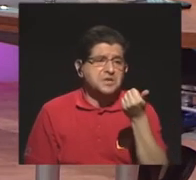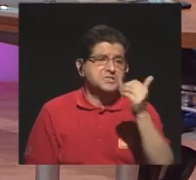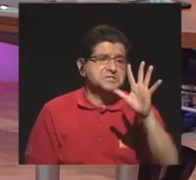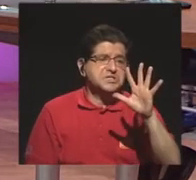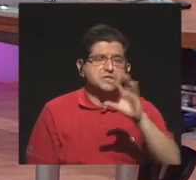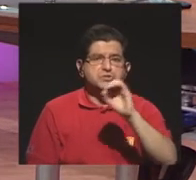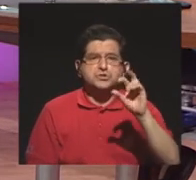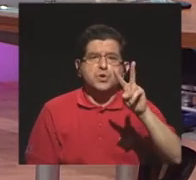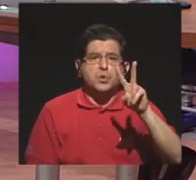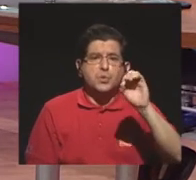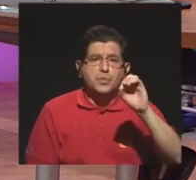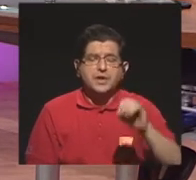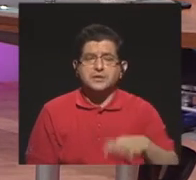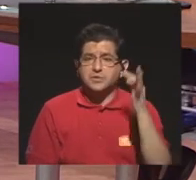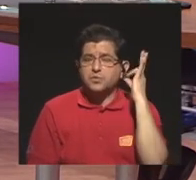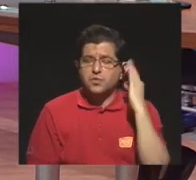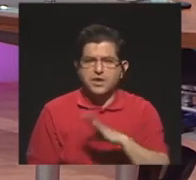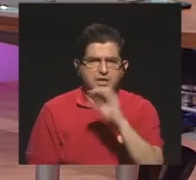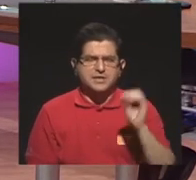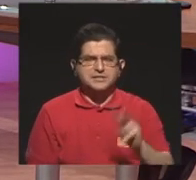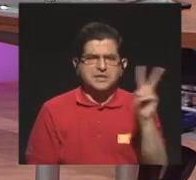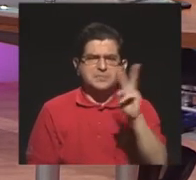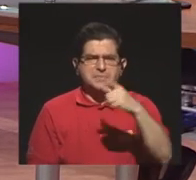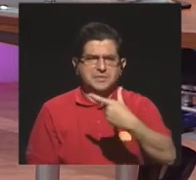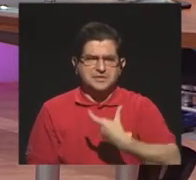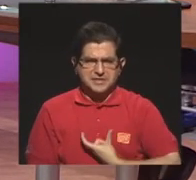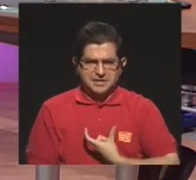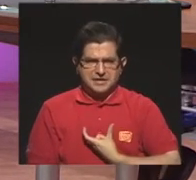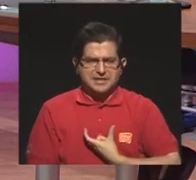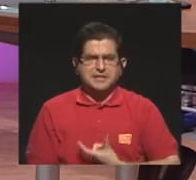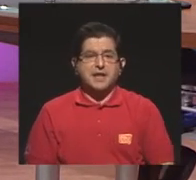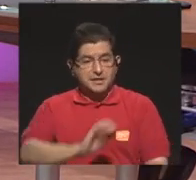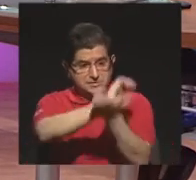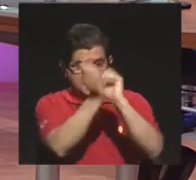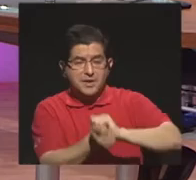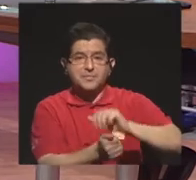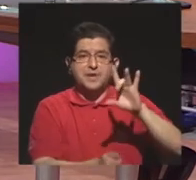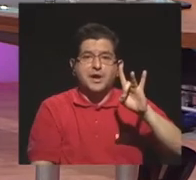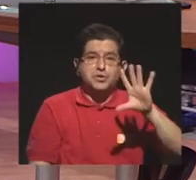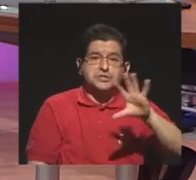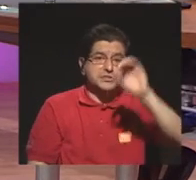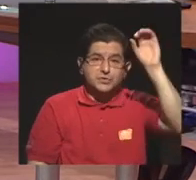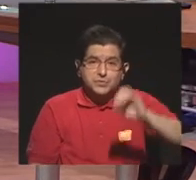15-20% de mujeres, y en las vicealcaldías se invierte un poco, el 85% es de mujeres